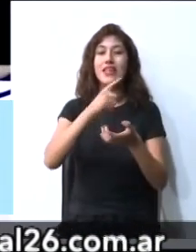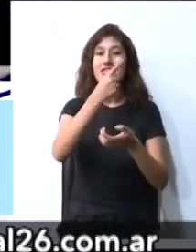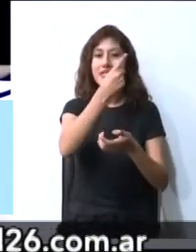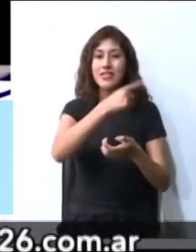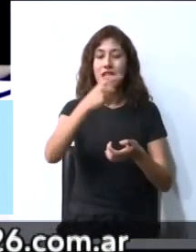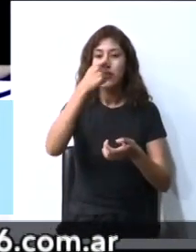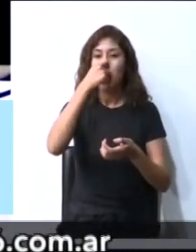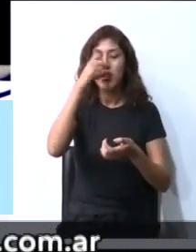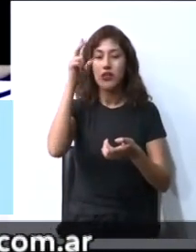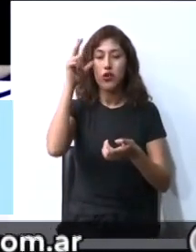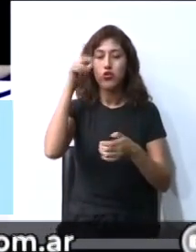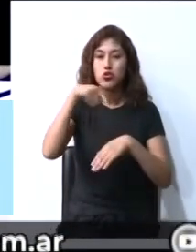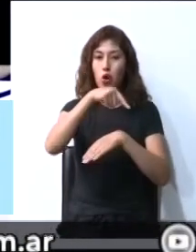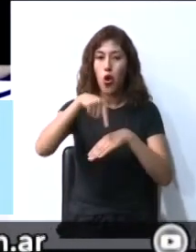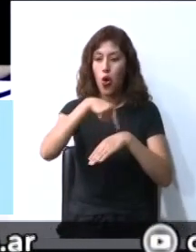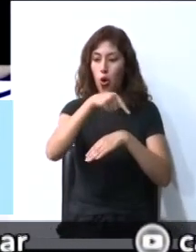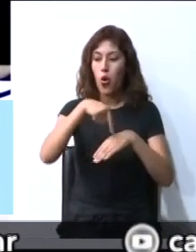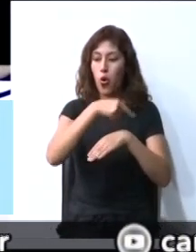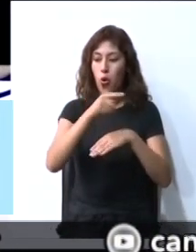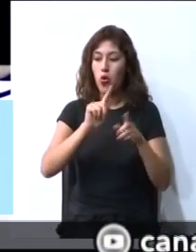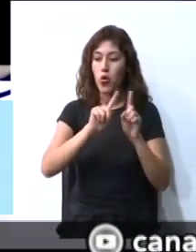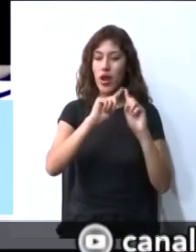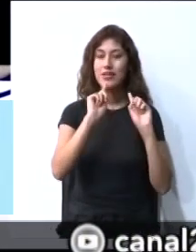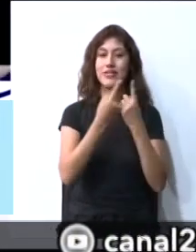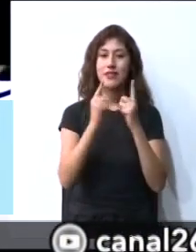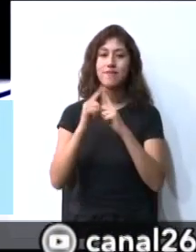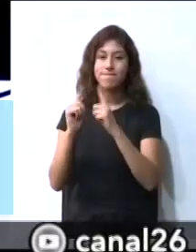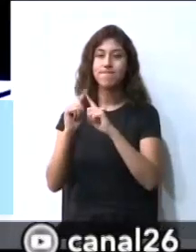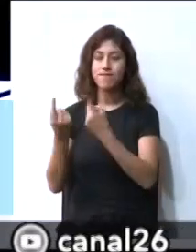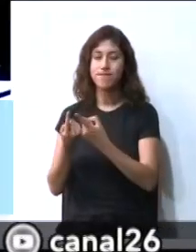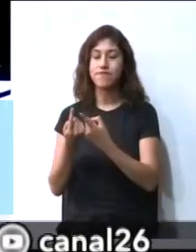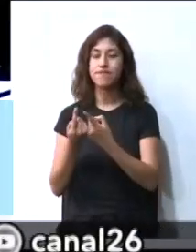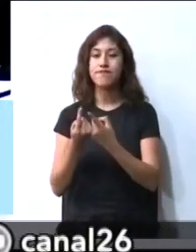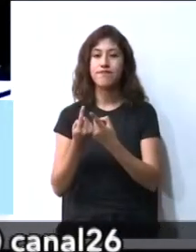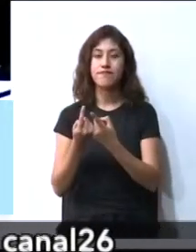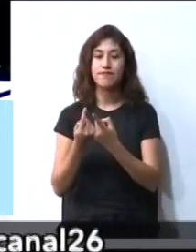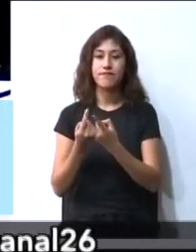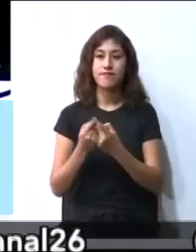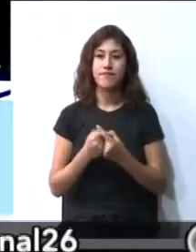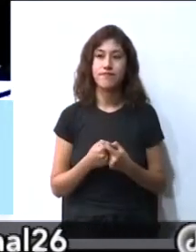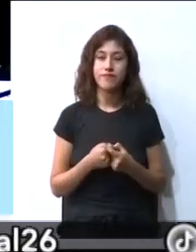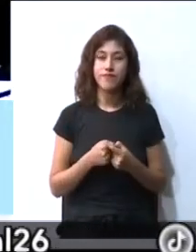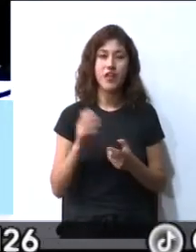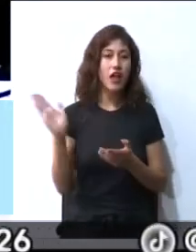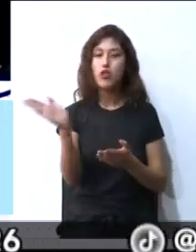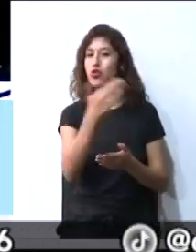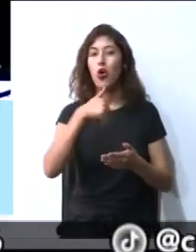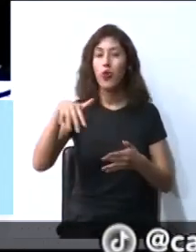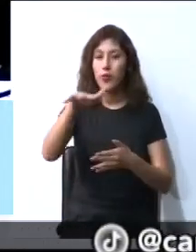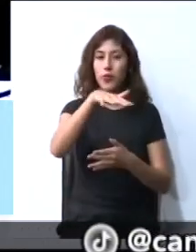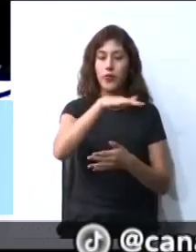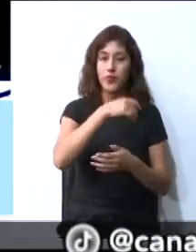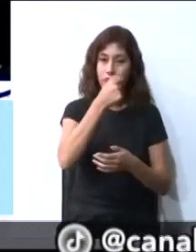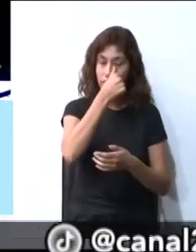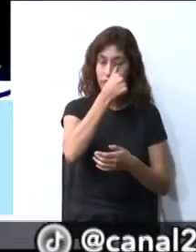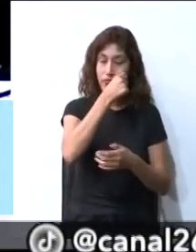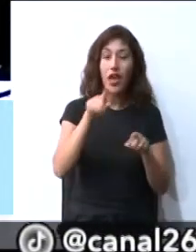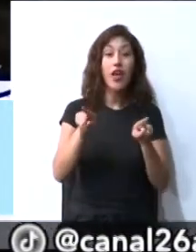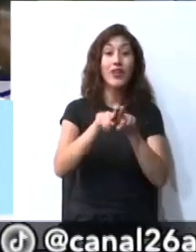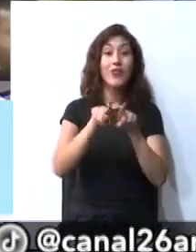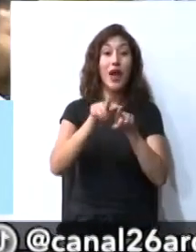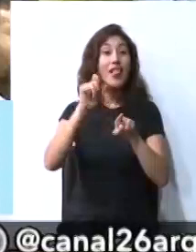obras en hospitales y CESACs para garantizar la atención de primera en todas las complejidades, como la que recibió Gaby, que también nos